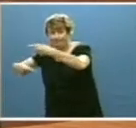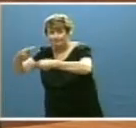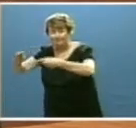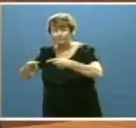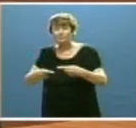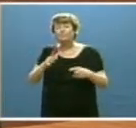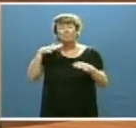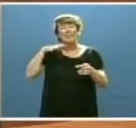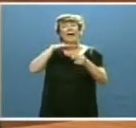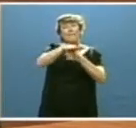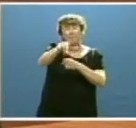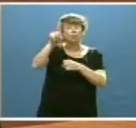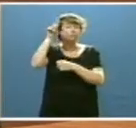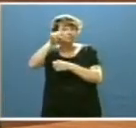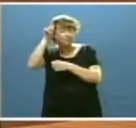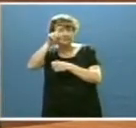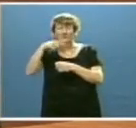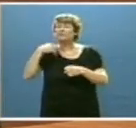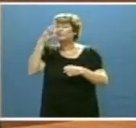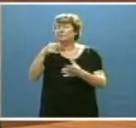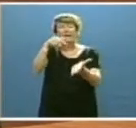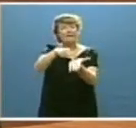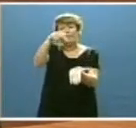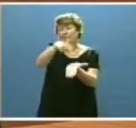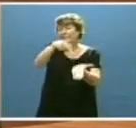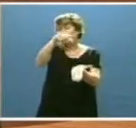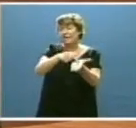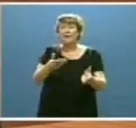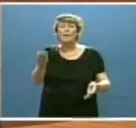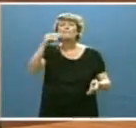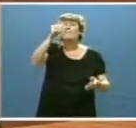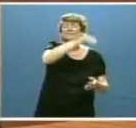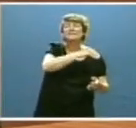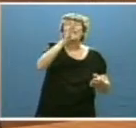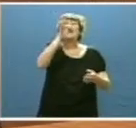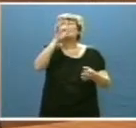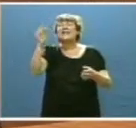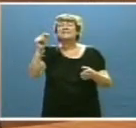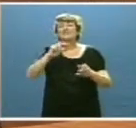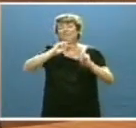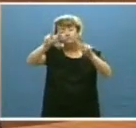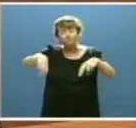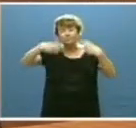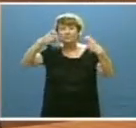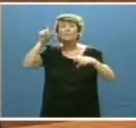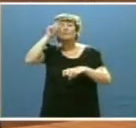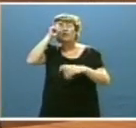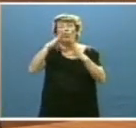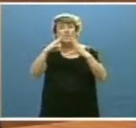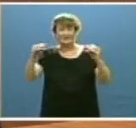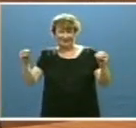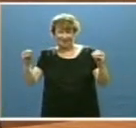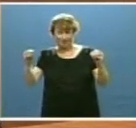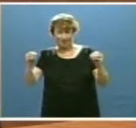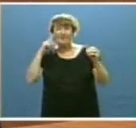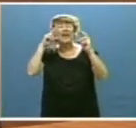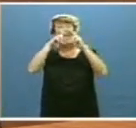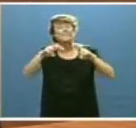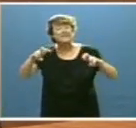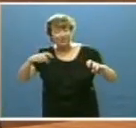en el ámbito de la docencia seguiremos reivindicando el aumento de las tasas de reposición del profesional universitario en el de la investigación